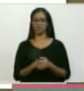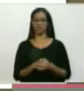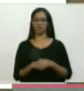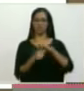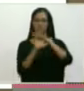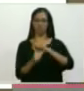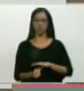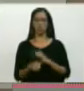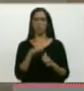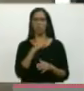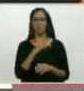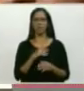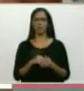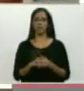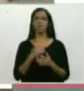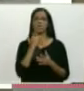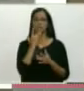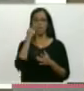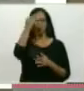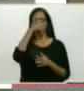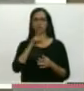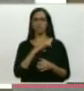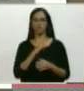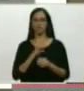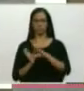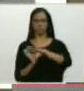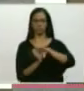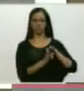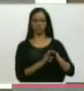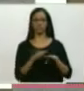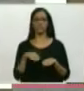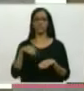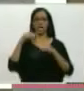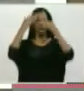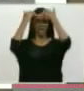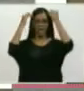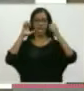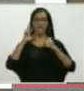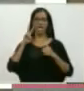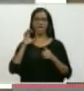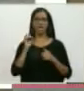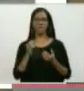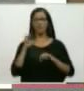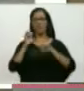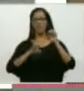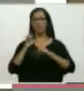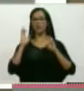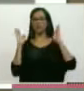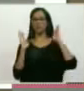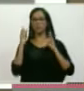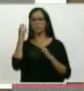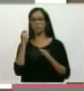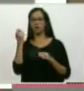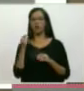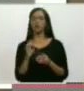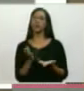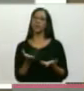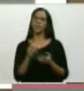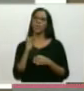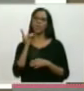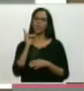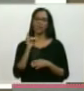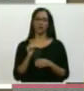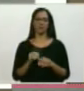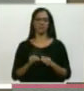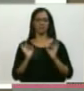chilena. ¡Qué dignidad la del pueblo de Chile! Vamos con la siguiente. Evo Morales evalúa candidatura a diputado o senador en Bolivia. En este caso, en